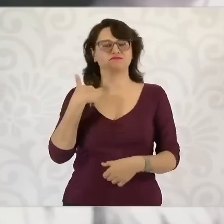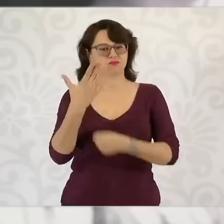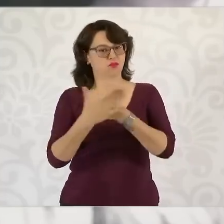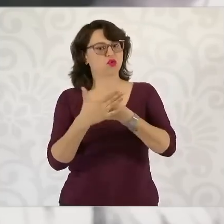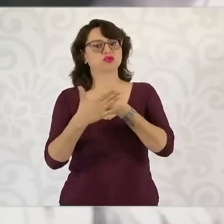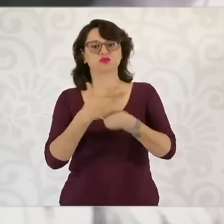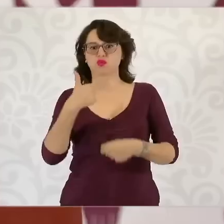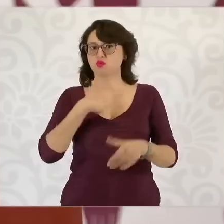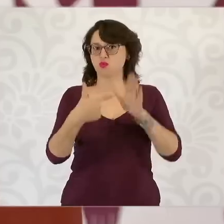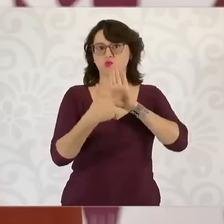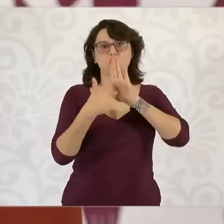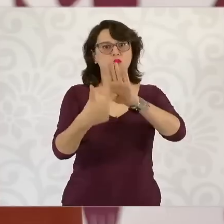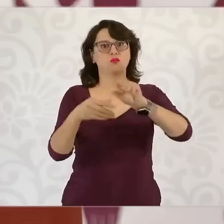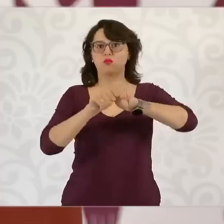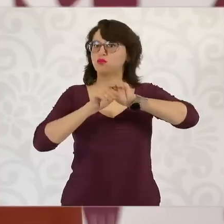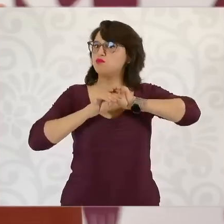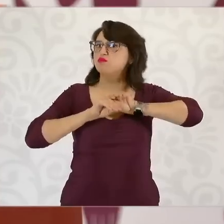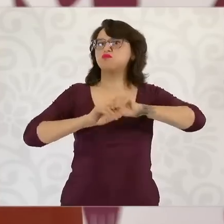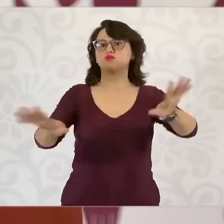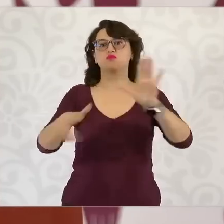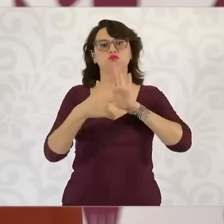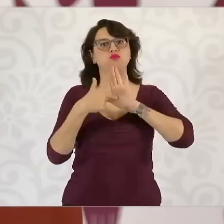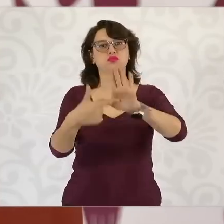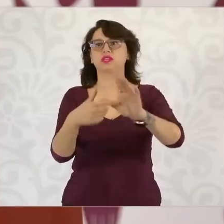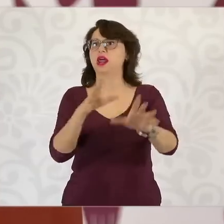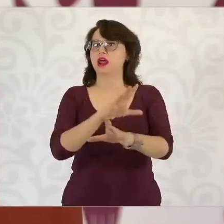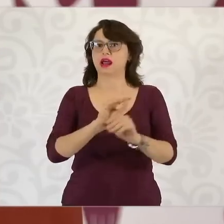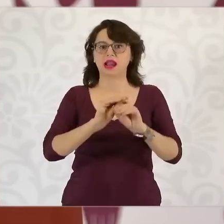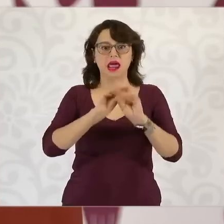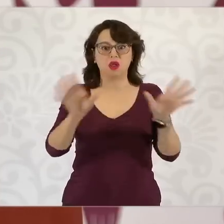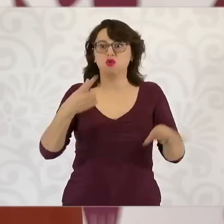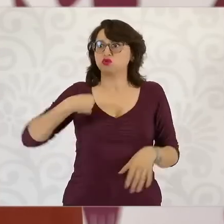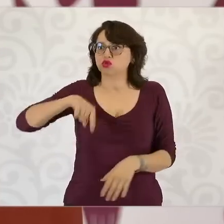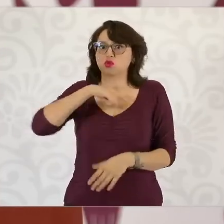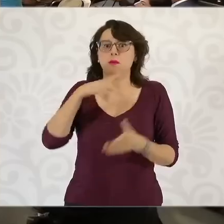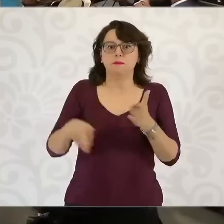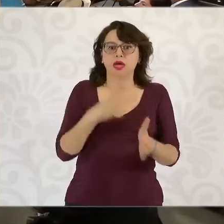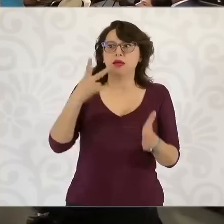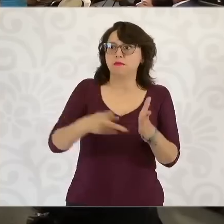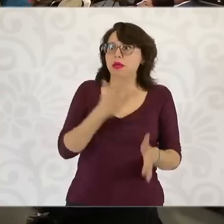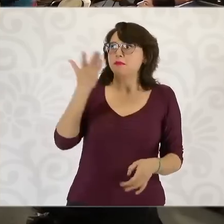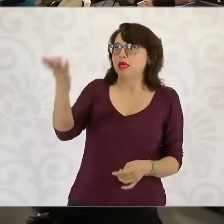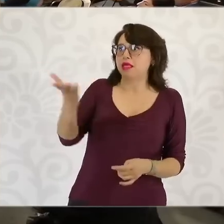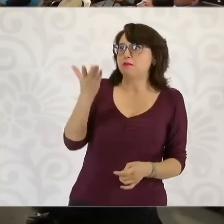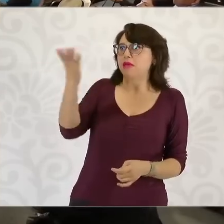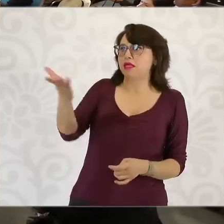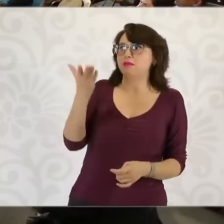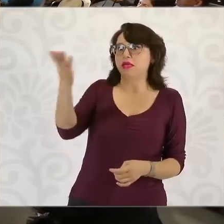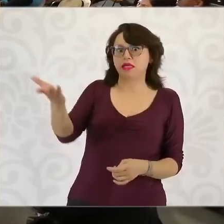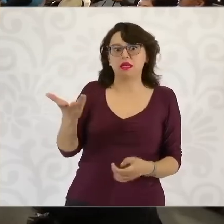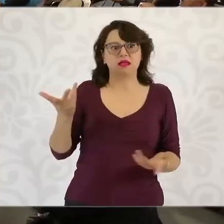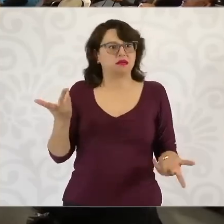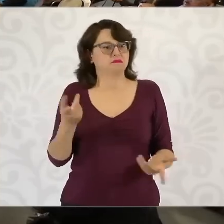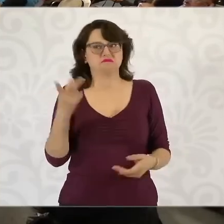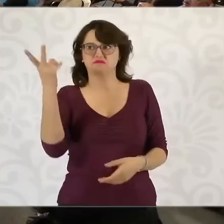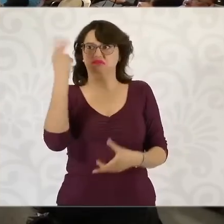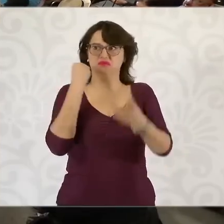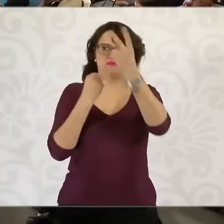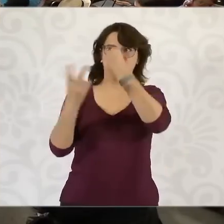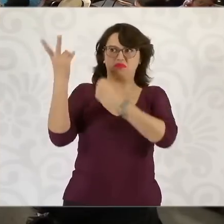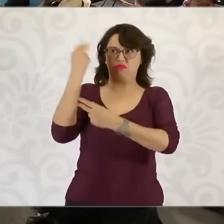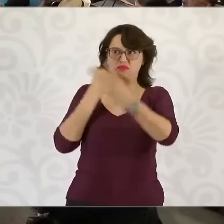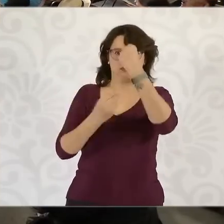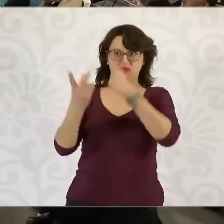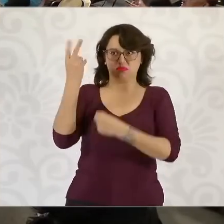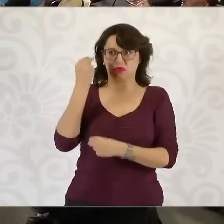no haya malas interpretaciones. Pero vamos a continuar con las preguntas, por favor. Gracias. No,